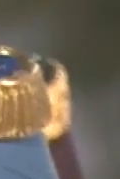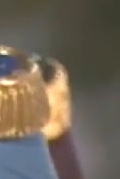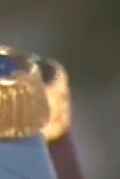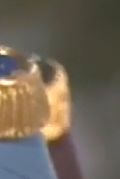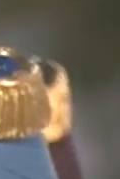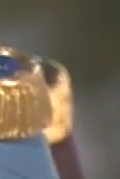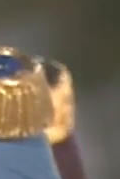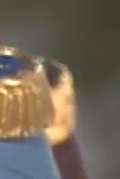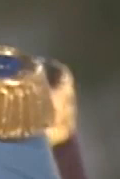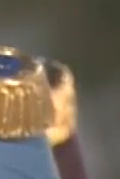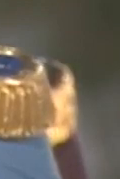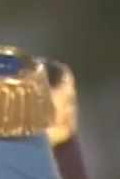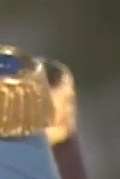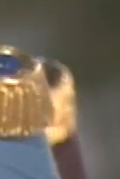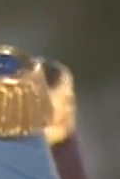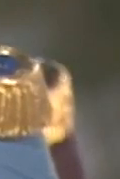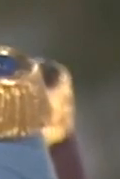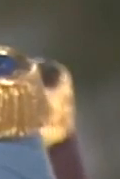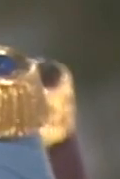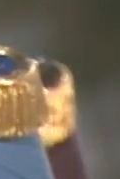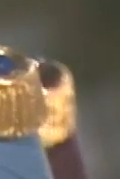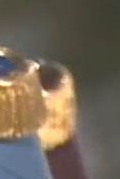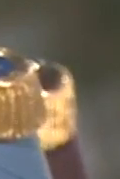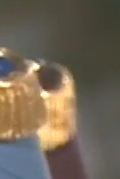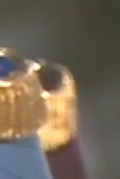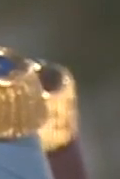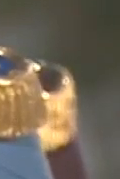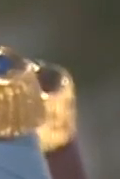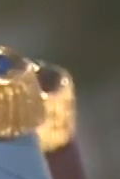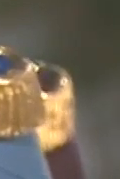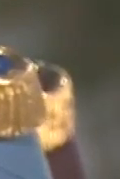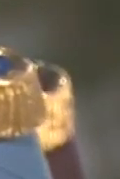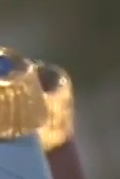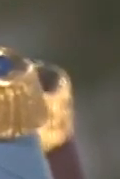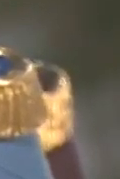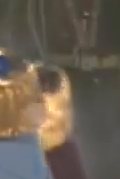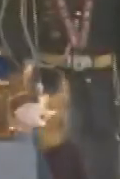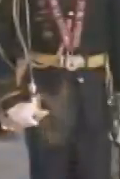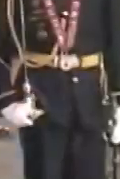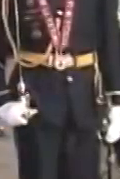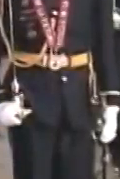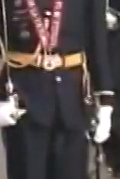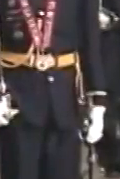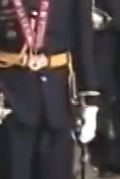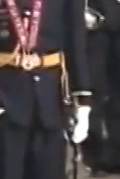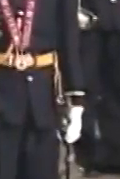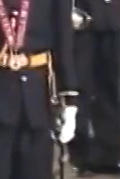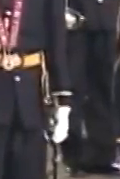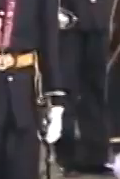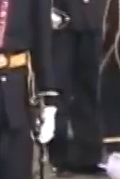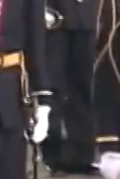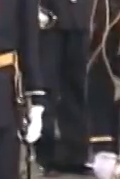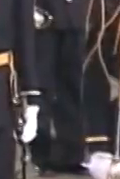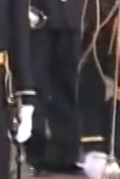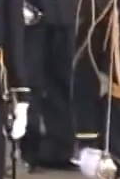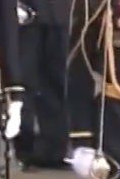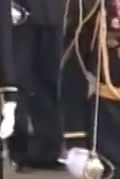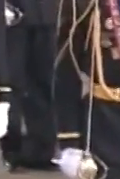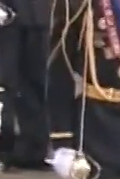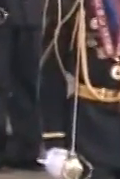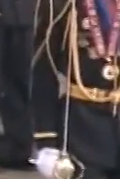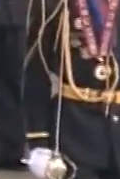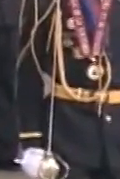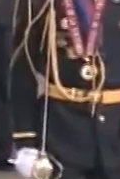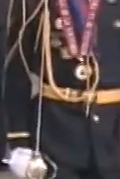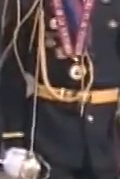Mande a discreción, por favor. Entendido, mi comandante jefe. ¡Vistol! ¡Pring!